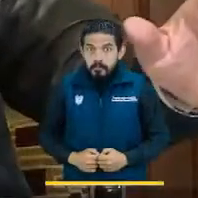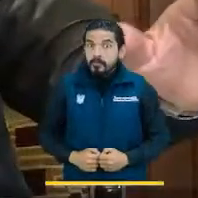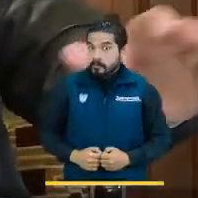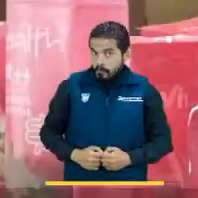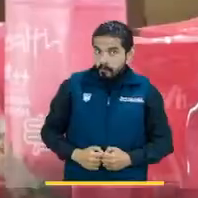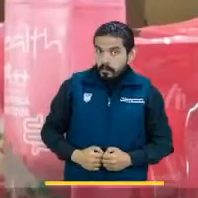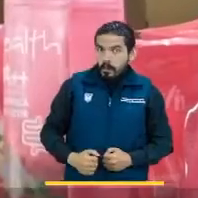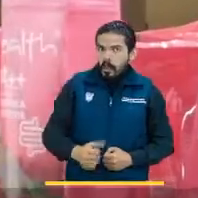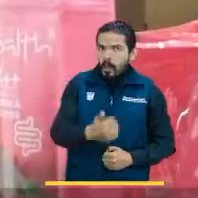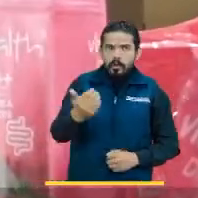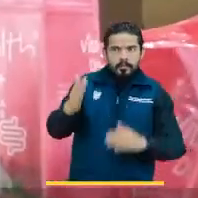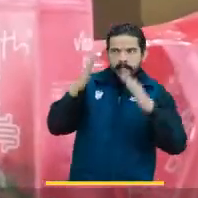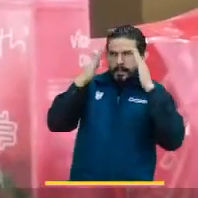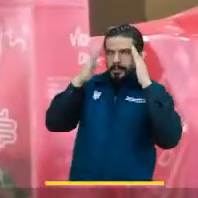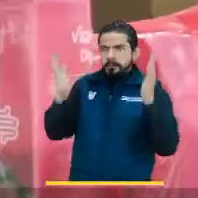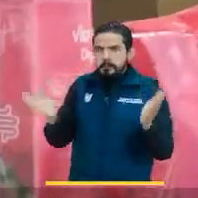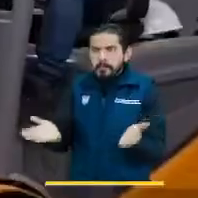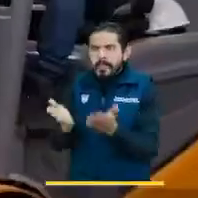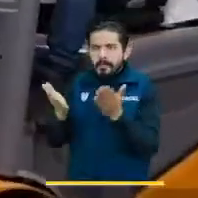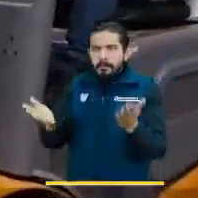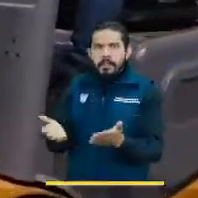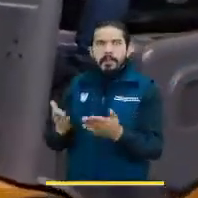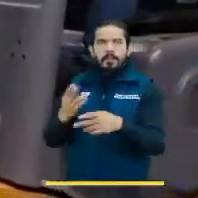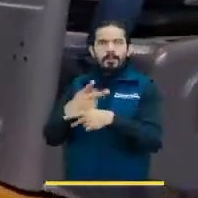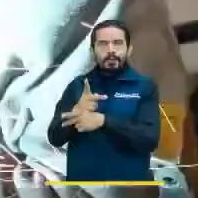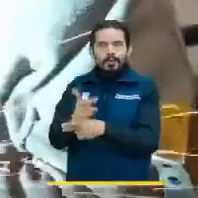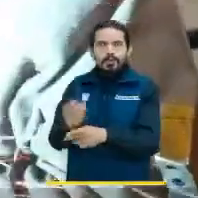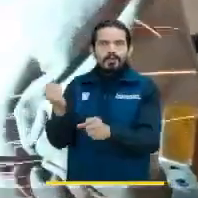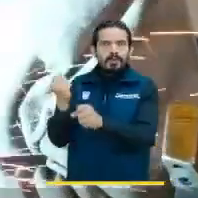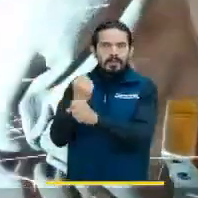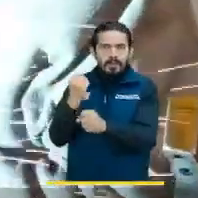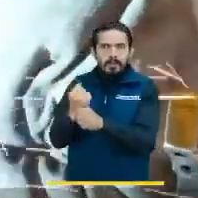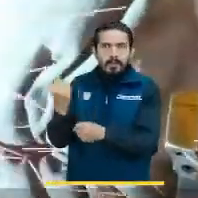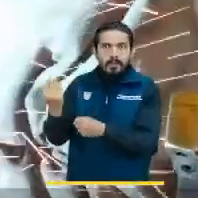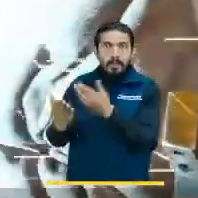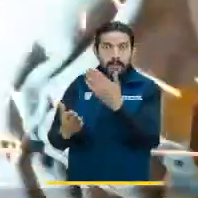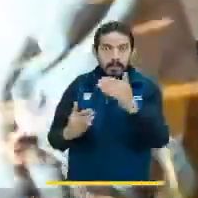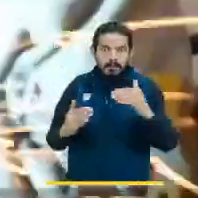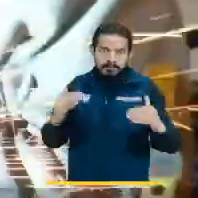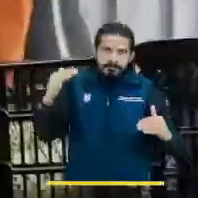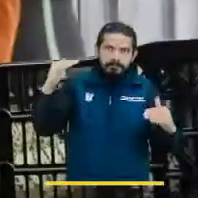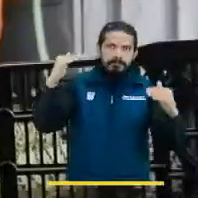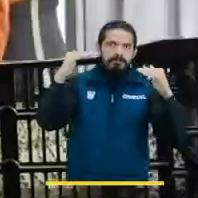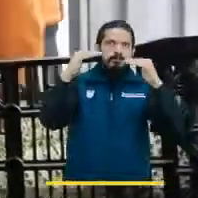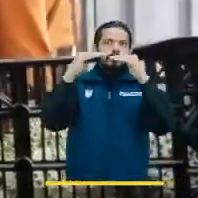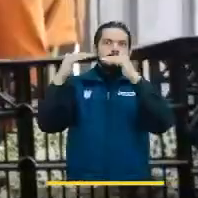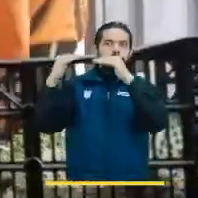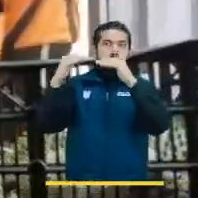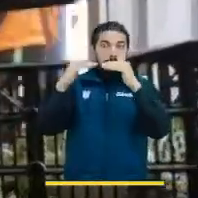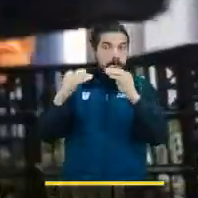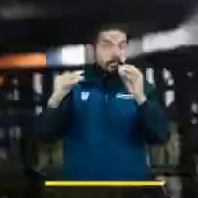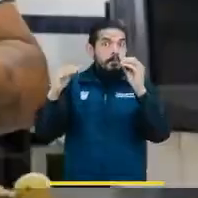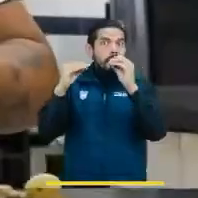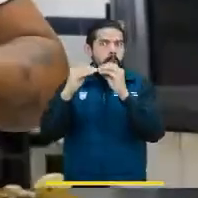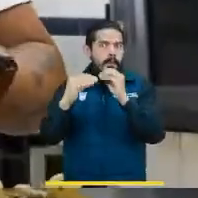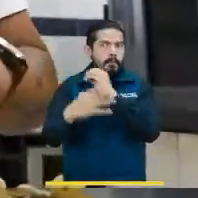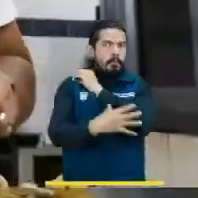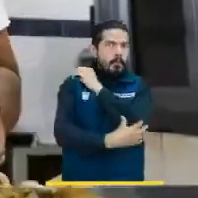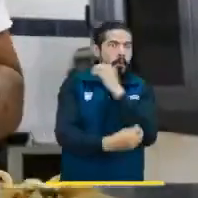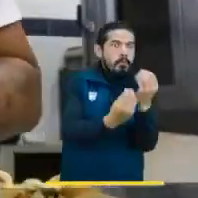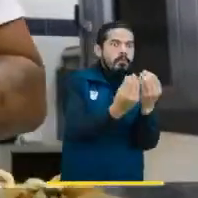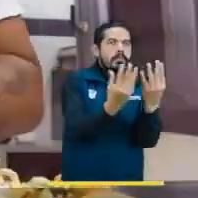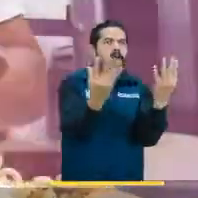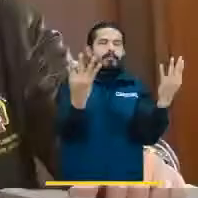otro lado, en aumentar el empleo, reducir la desigualdad y reducir la